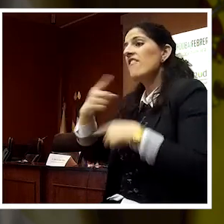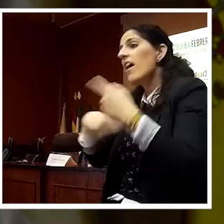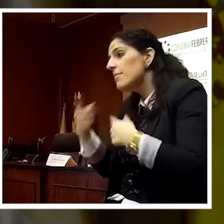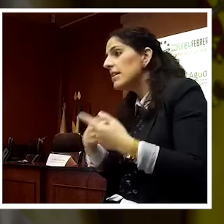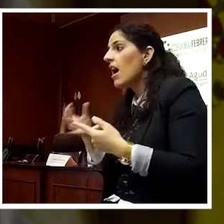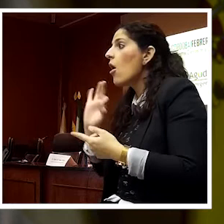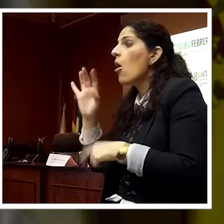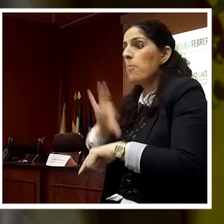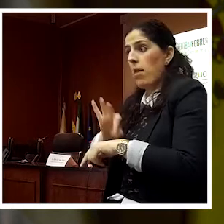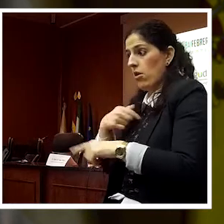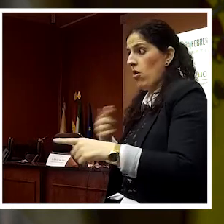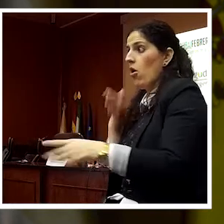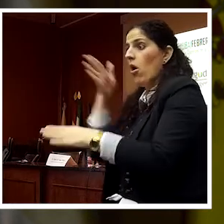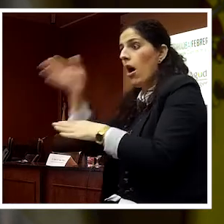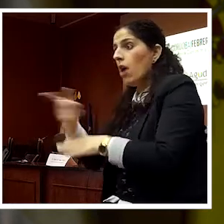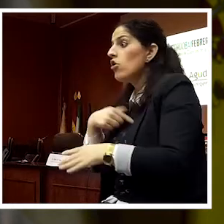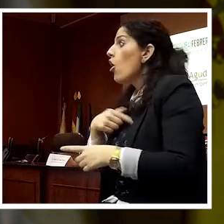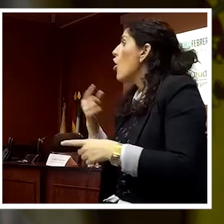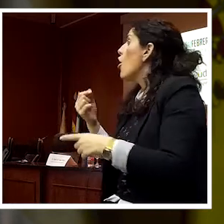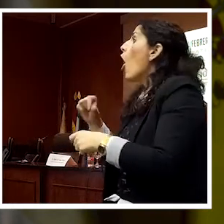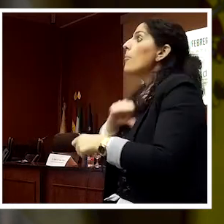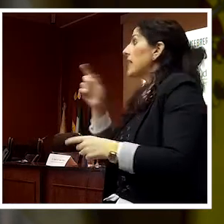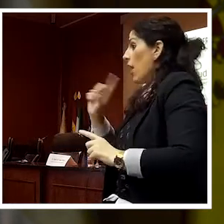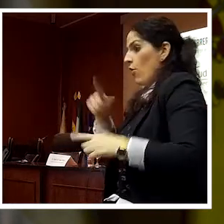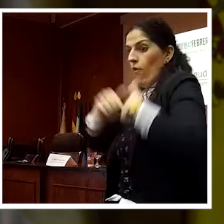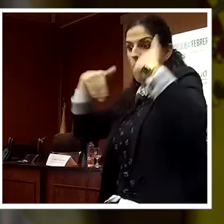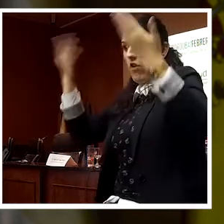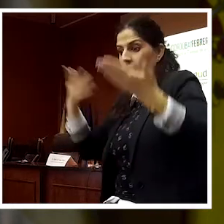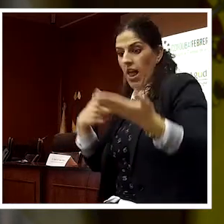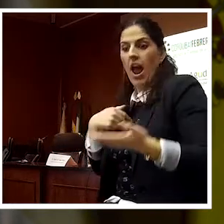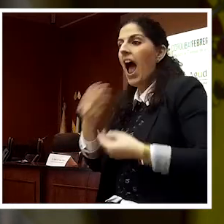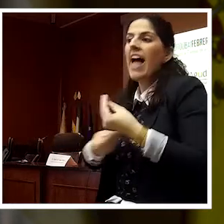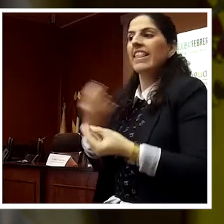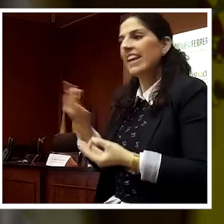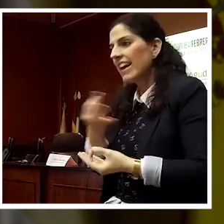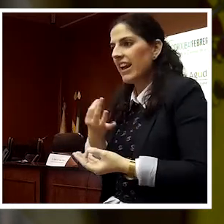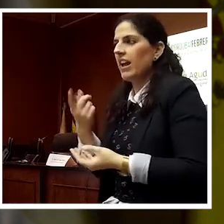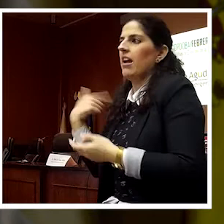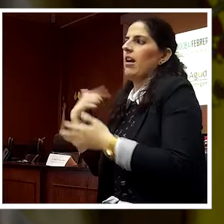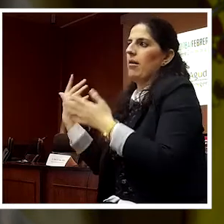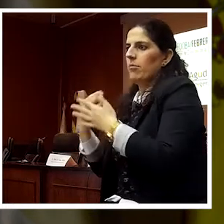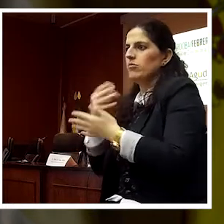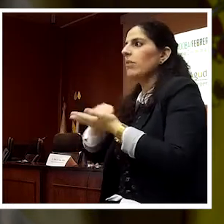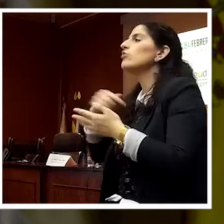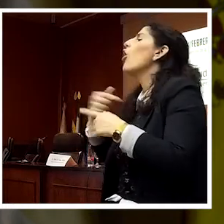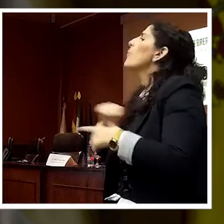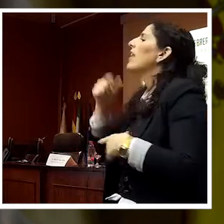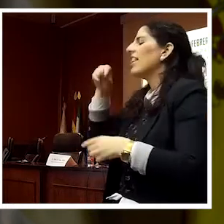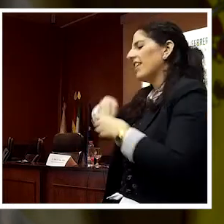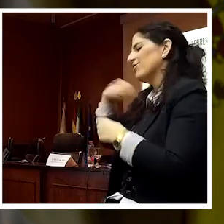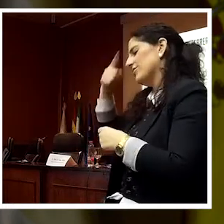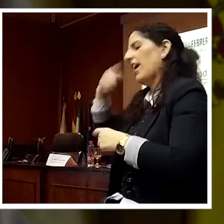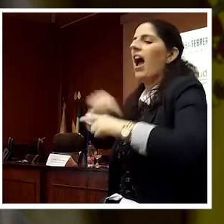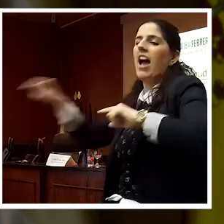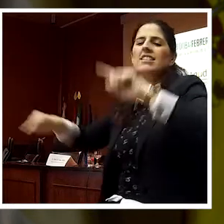o incluso los médicos, cuando estamos fuera de nuestro ámbito, de nuestro contexto sanitario, en esa burbuja que nos protege un poco con